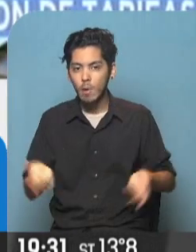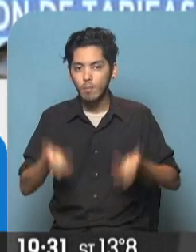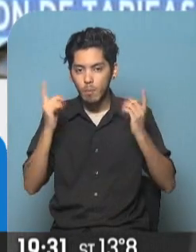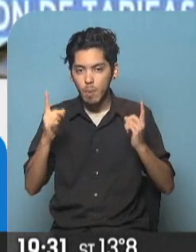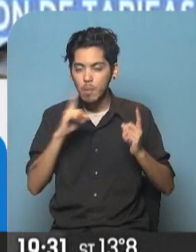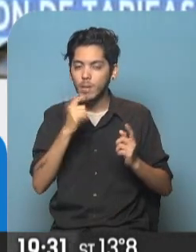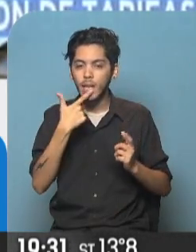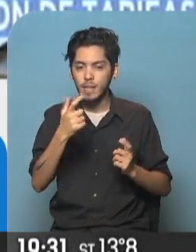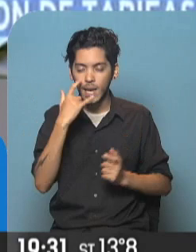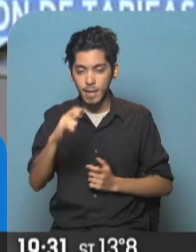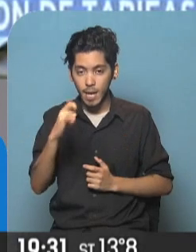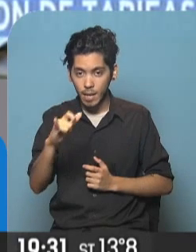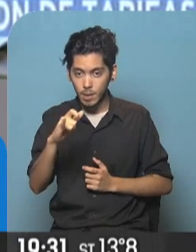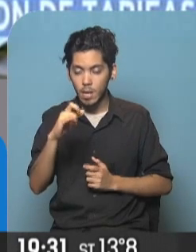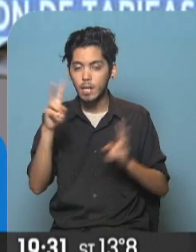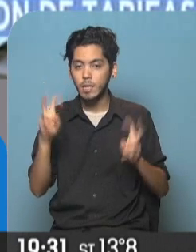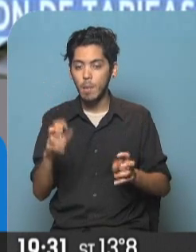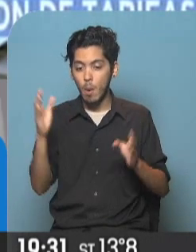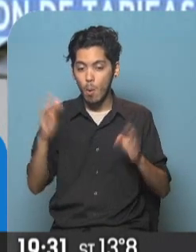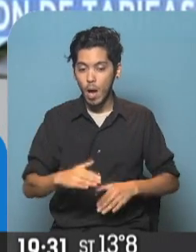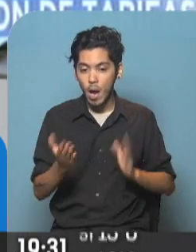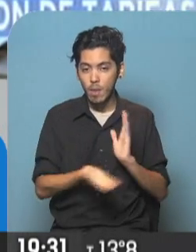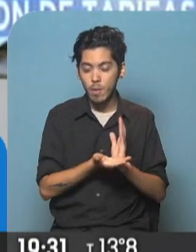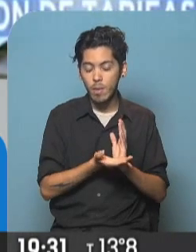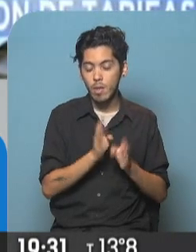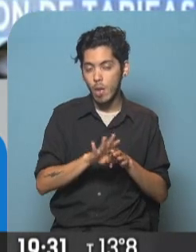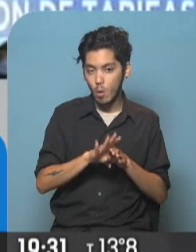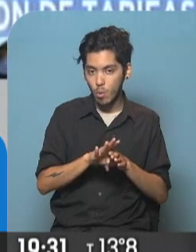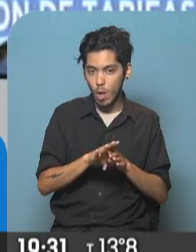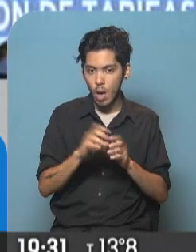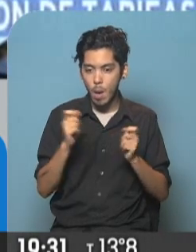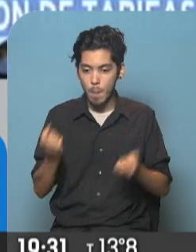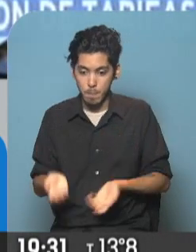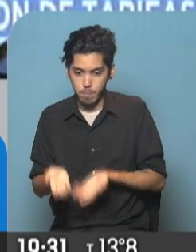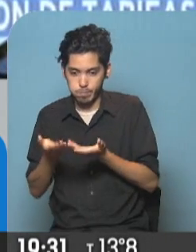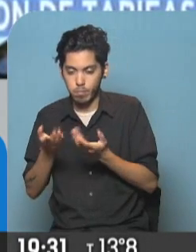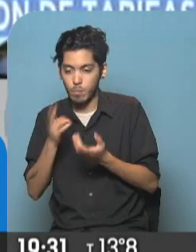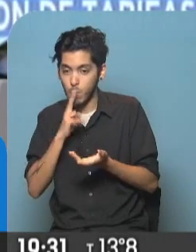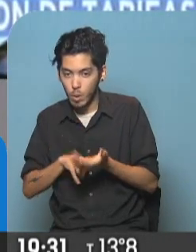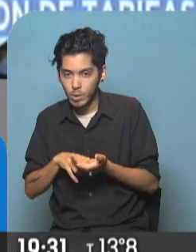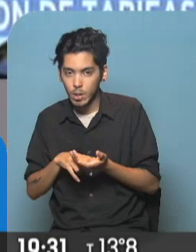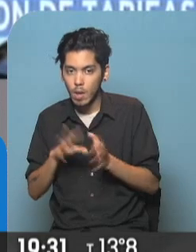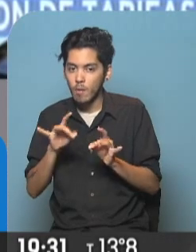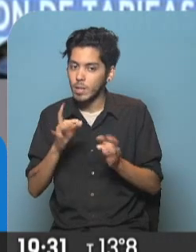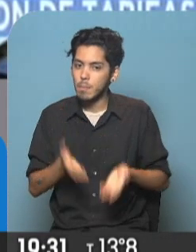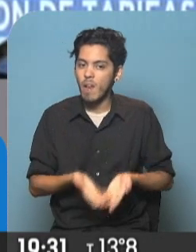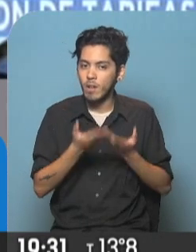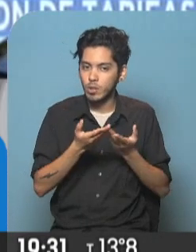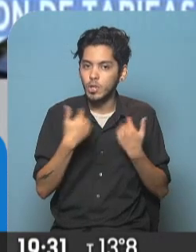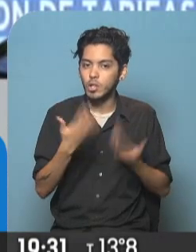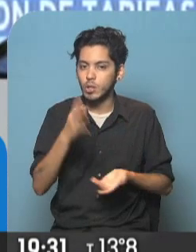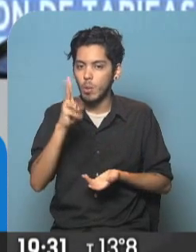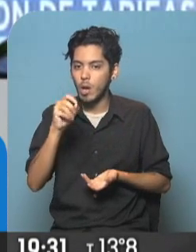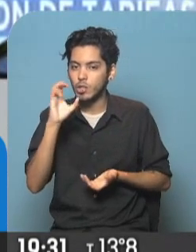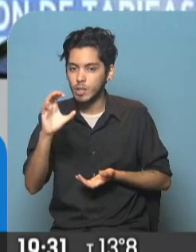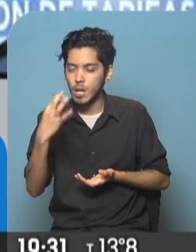casas interés el problema que bajar el déficit subiendo presiona la inflación y después el banco central tiene que subir la tasa de interés